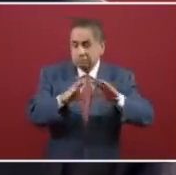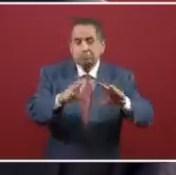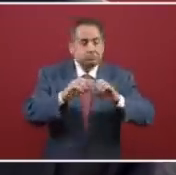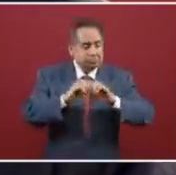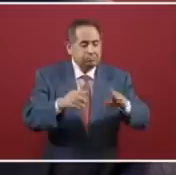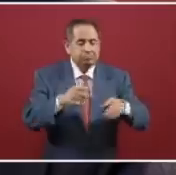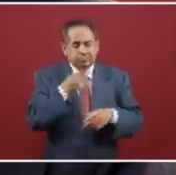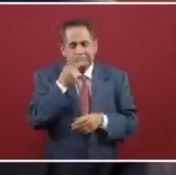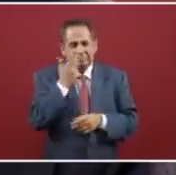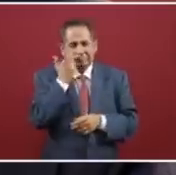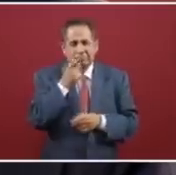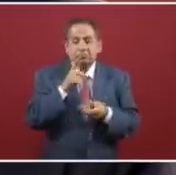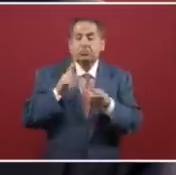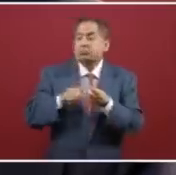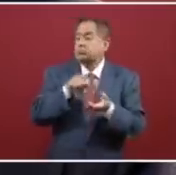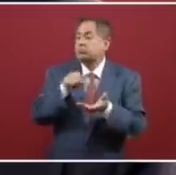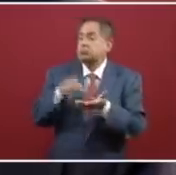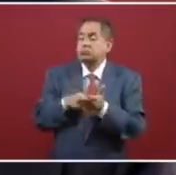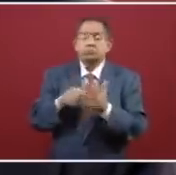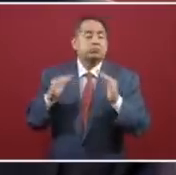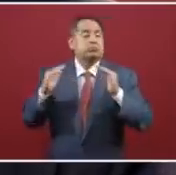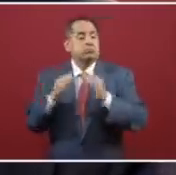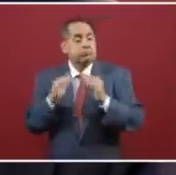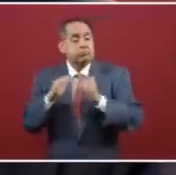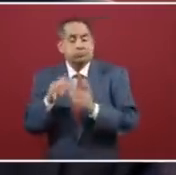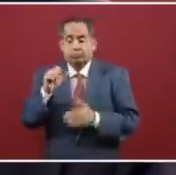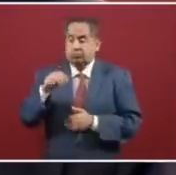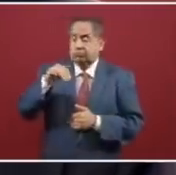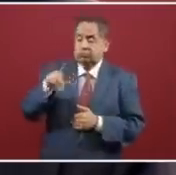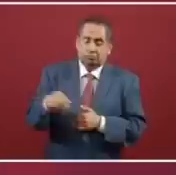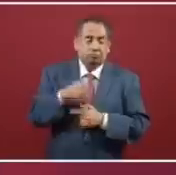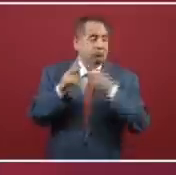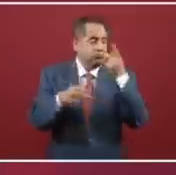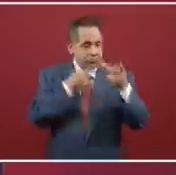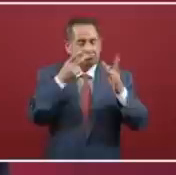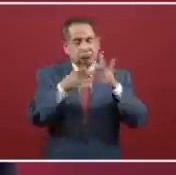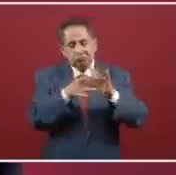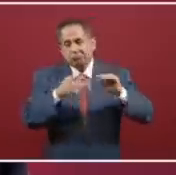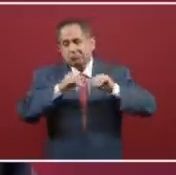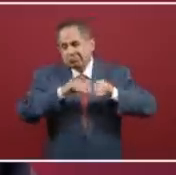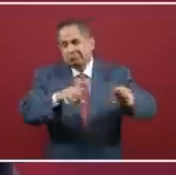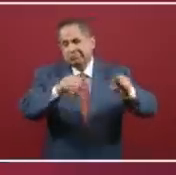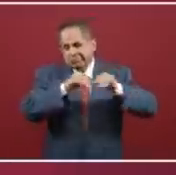este en donde está la residencia ya voy a dar a conocer